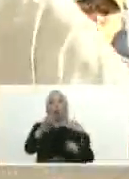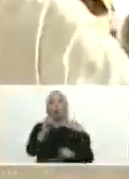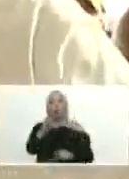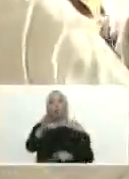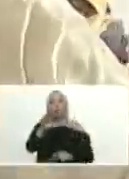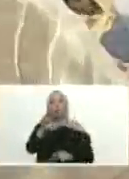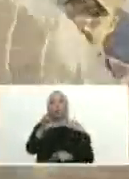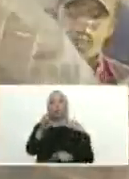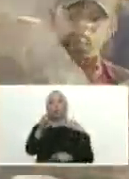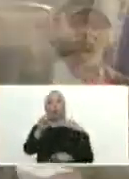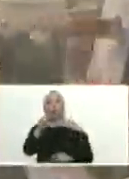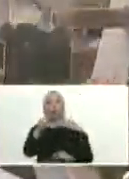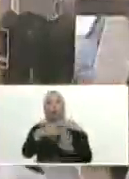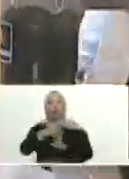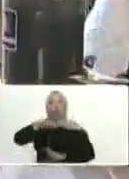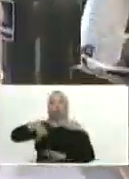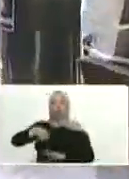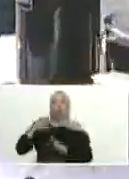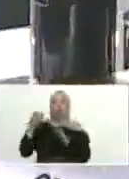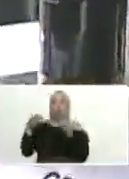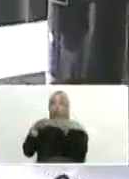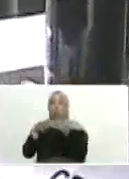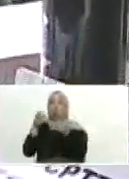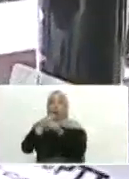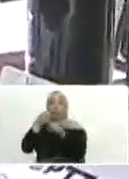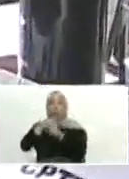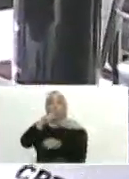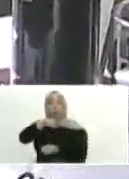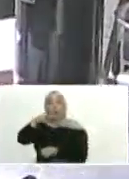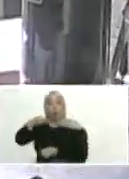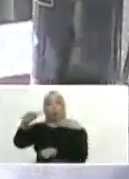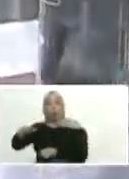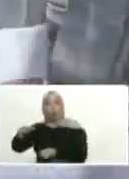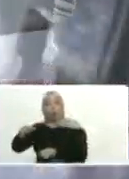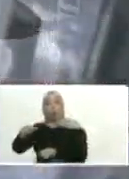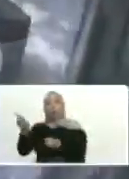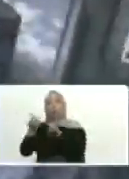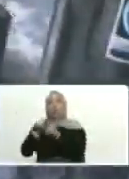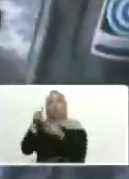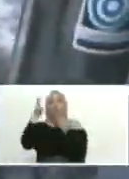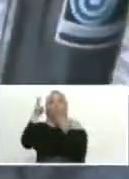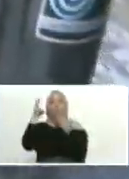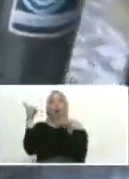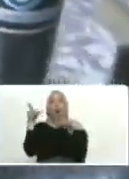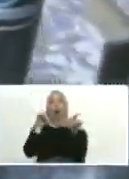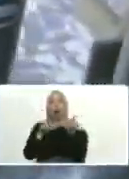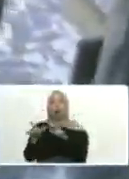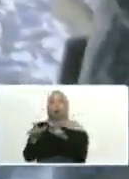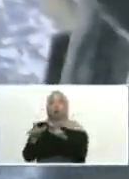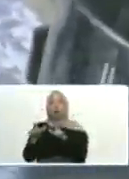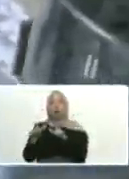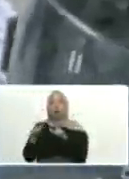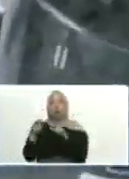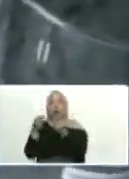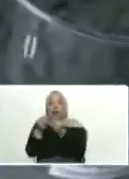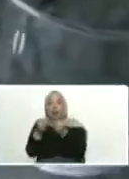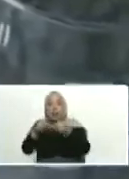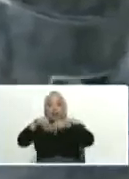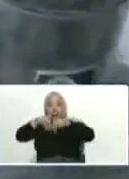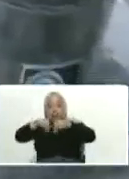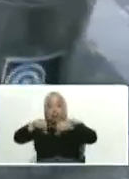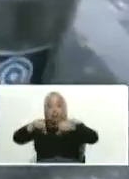estratégico nuestra clase Obrera ya de de los pijiguados extrae la bausita desde la serranía quitar la tierra